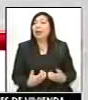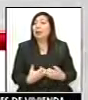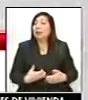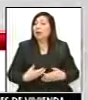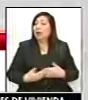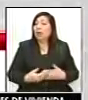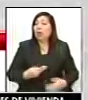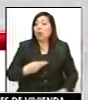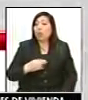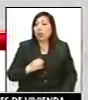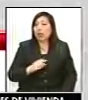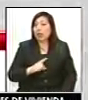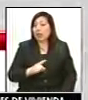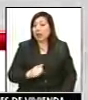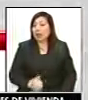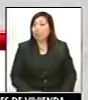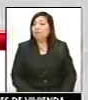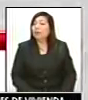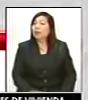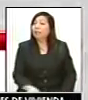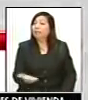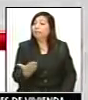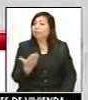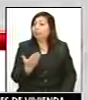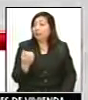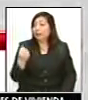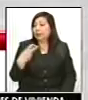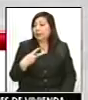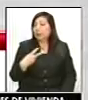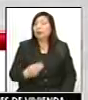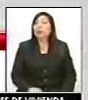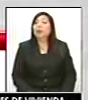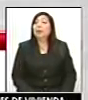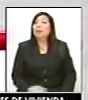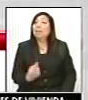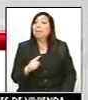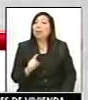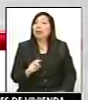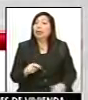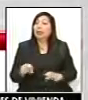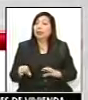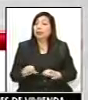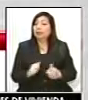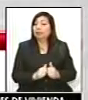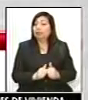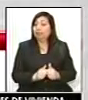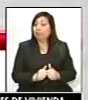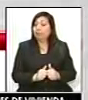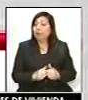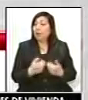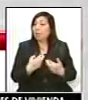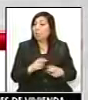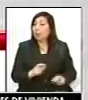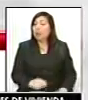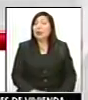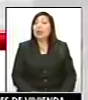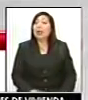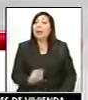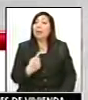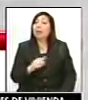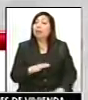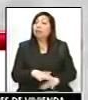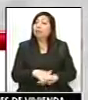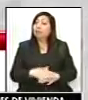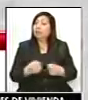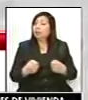generación Guayaga S.A. 2. Solicitud para la realización de una licitación pública para el